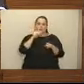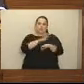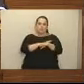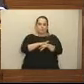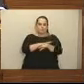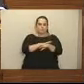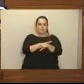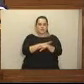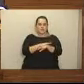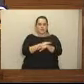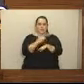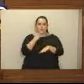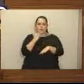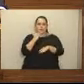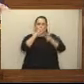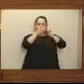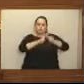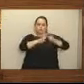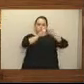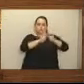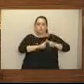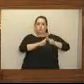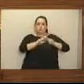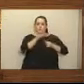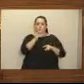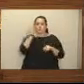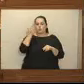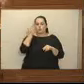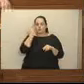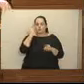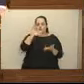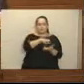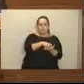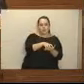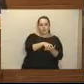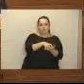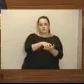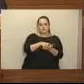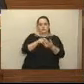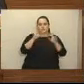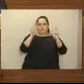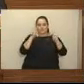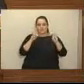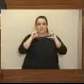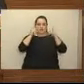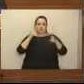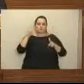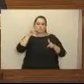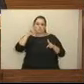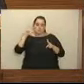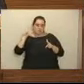algún tipo de averiguaciones internas para disipar las dudas sobre la relación del caso Villa con el Principado de